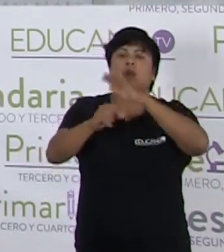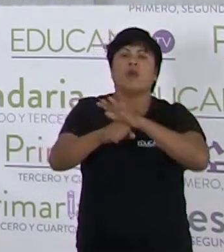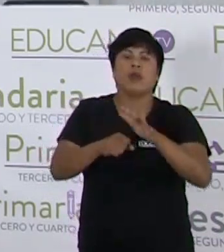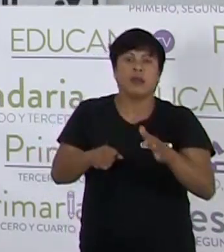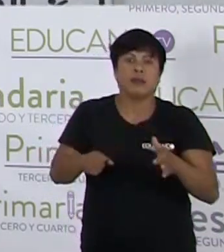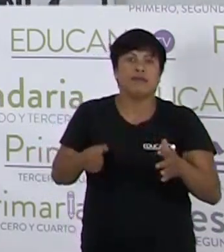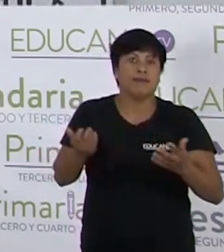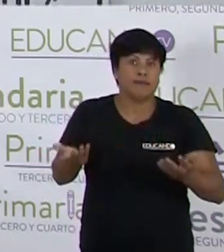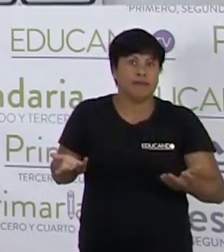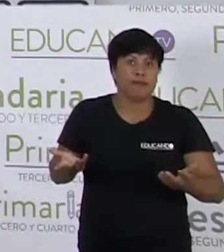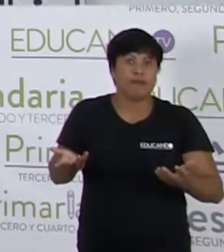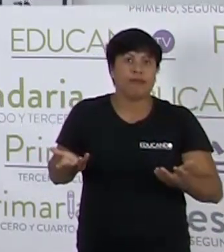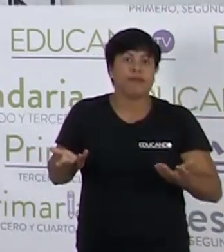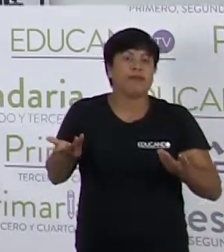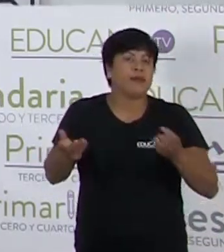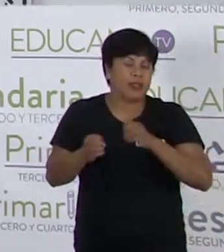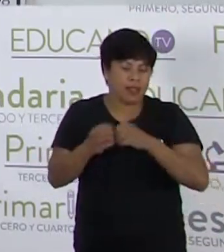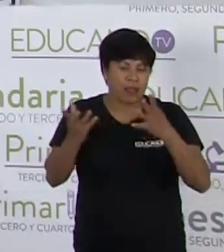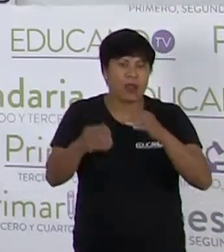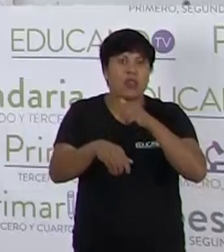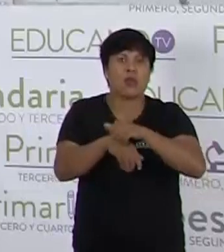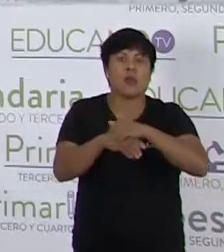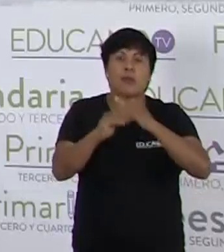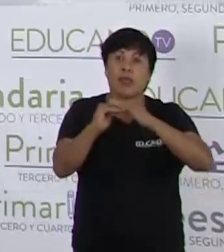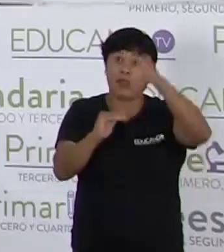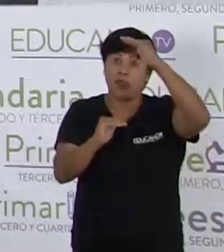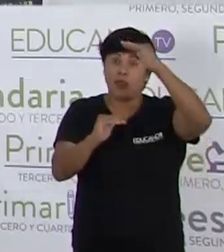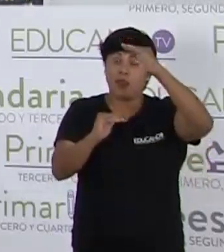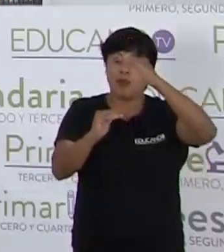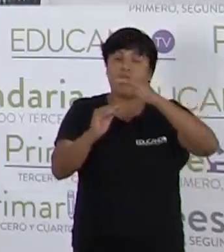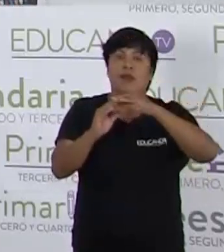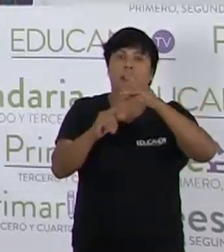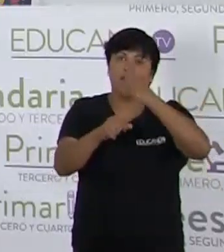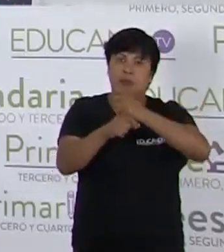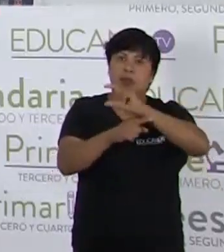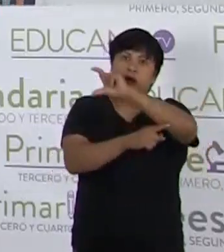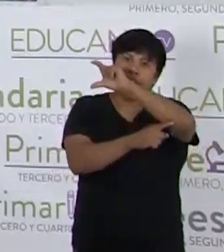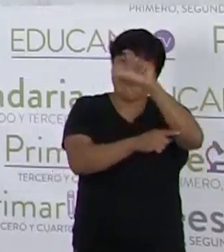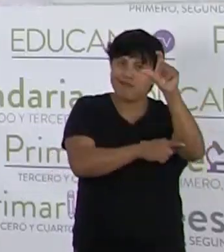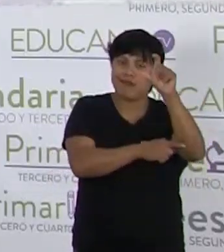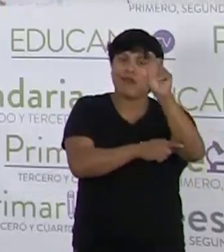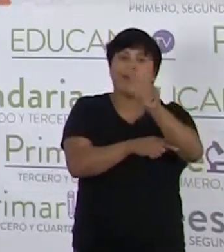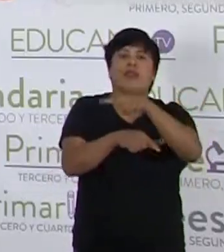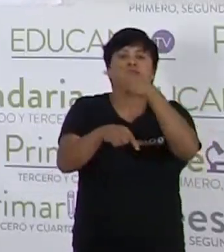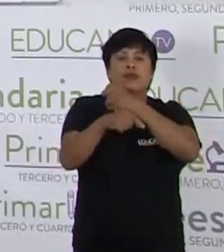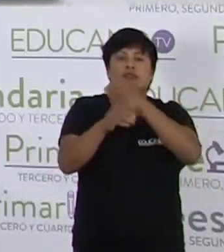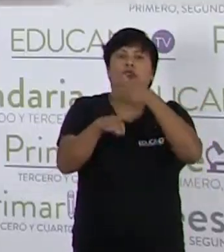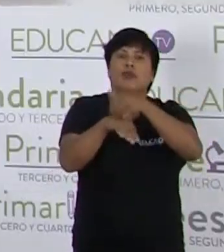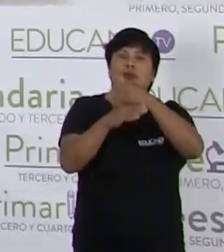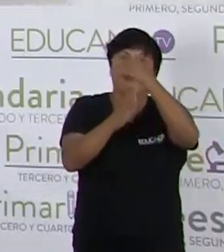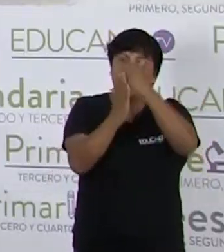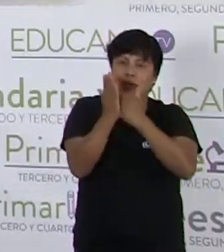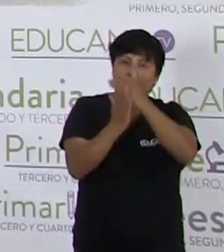¿Qué pondríamos? Pues lógico, el número mayor va arriba, ¿verdad? Entonces sería